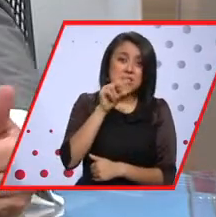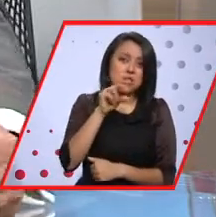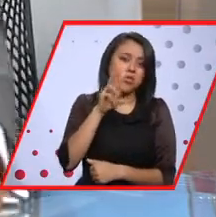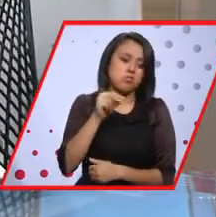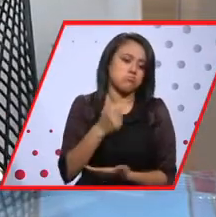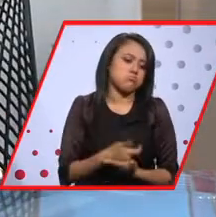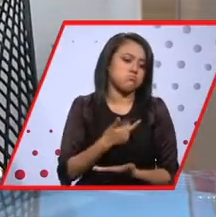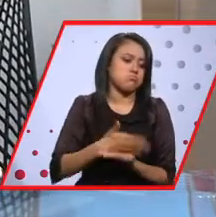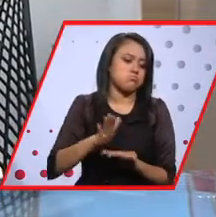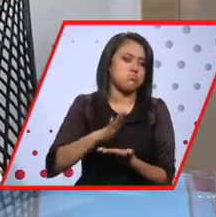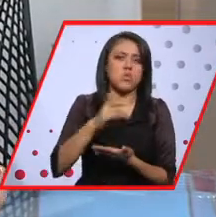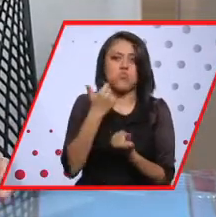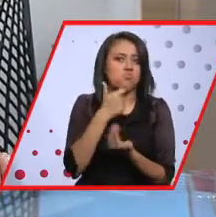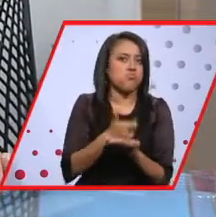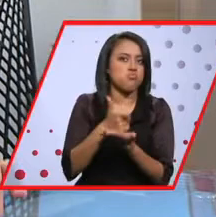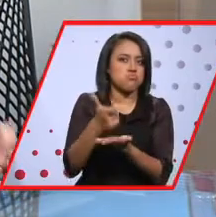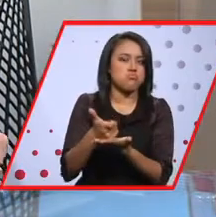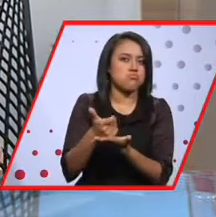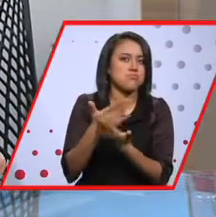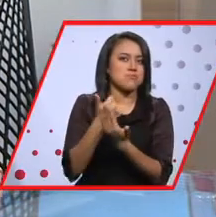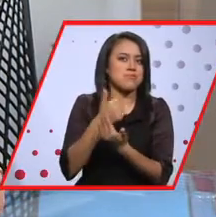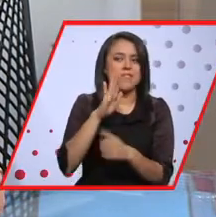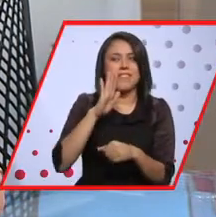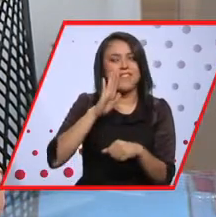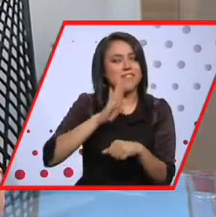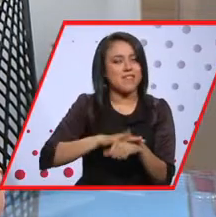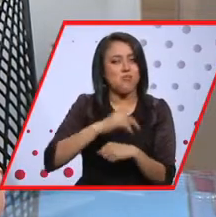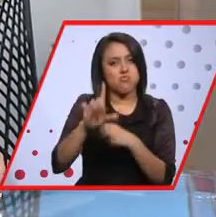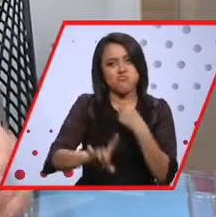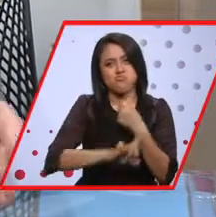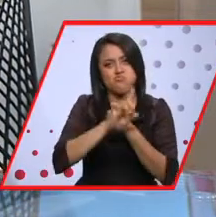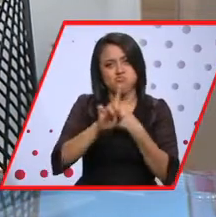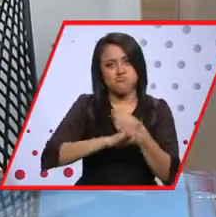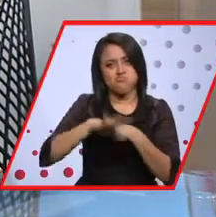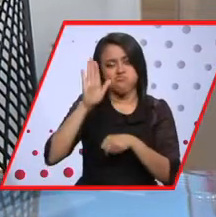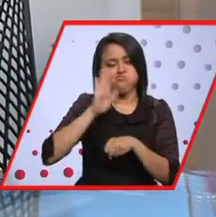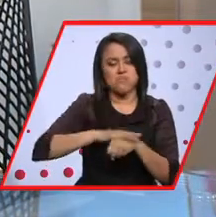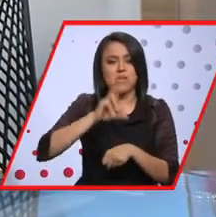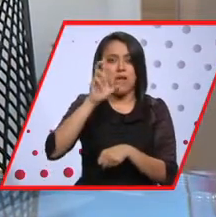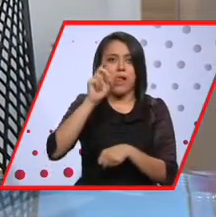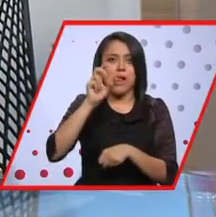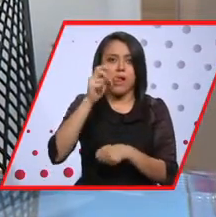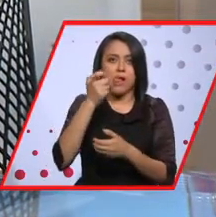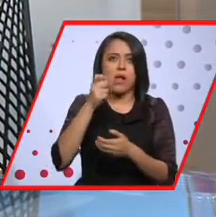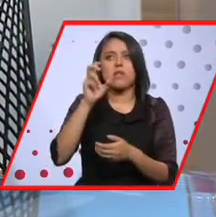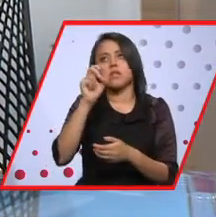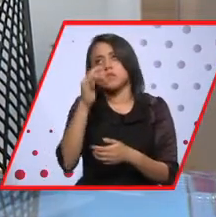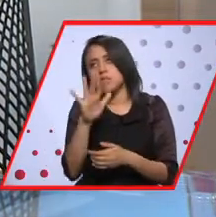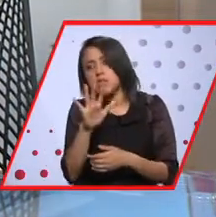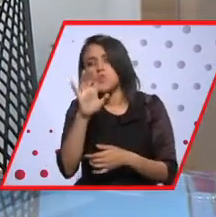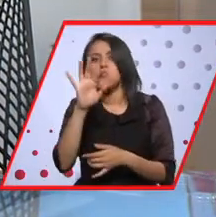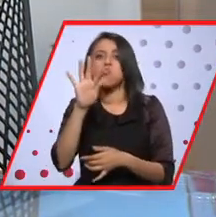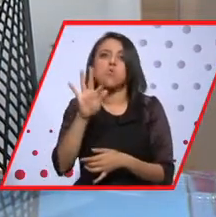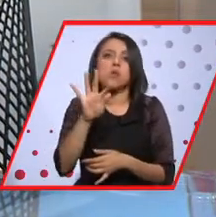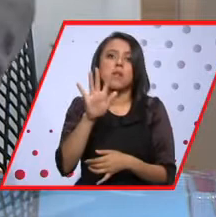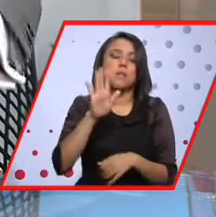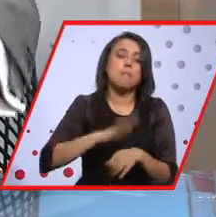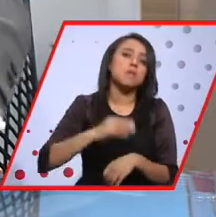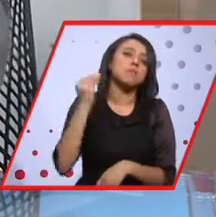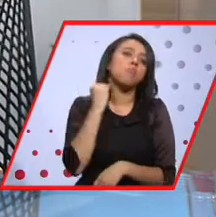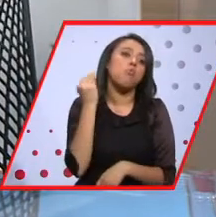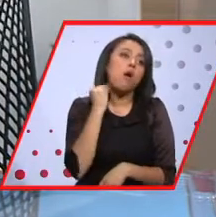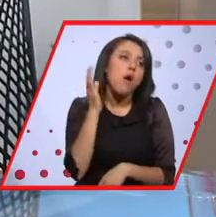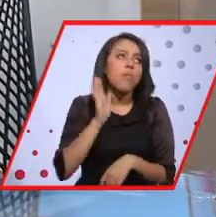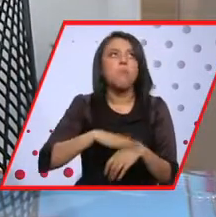broncón encima y en lugar de que fueran los 10 pesos que le costaría, se van a los 30, 35, 40, más los gastos del abogado, más los